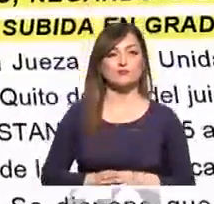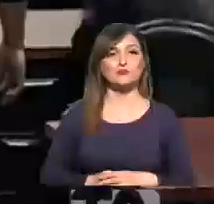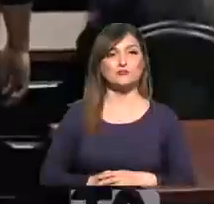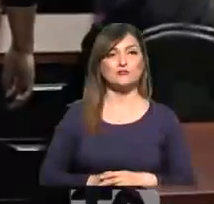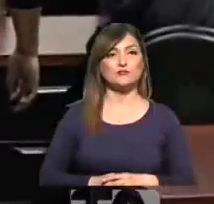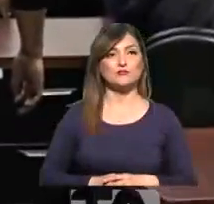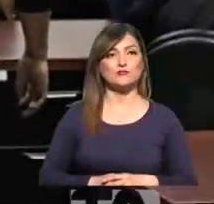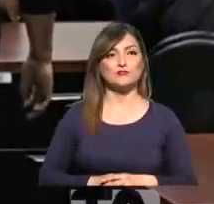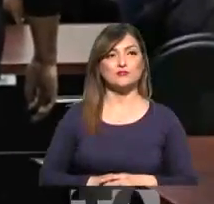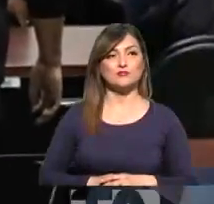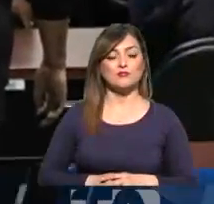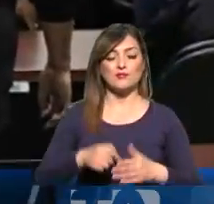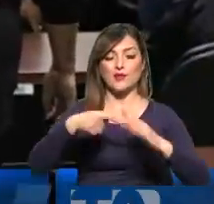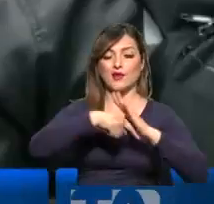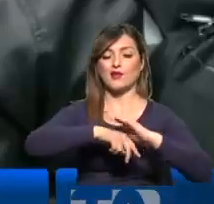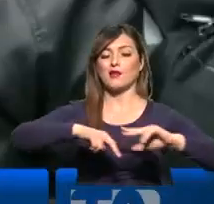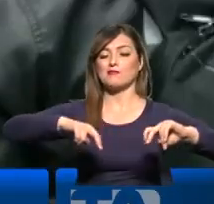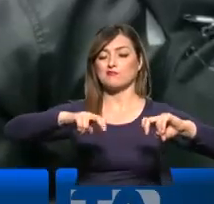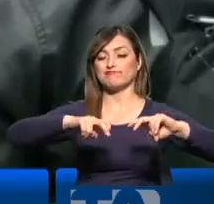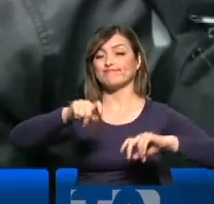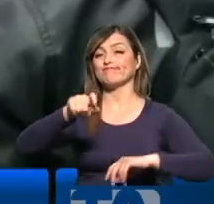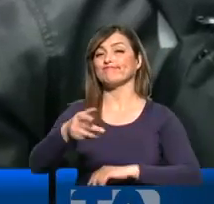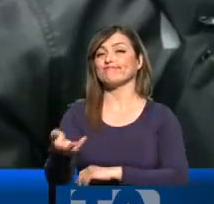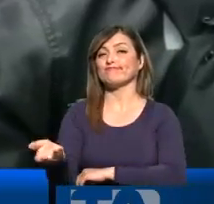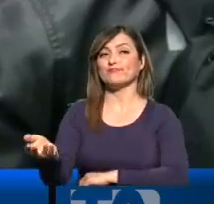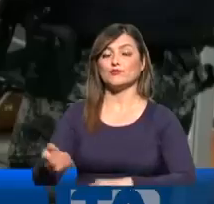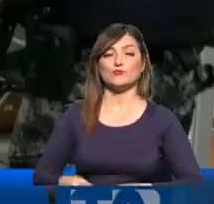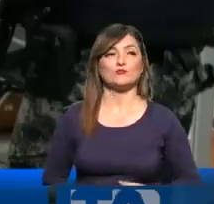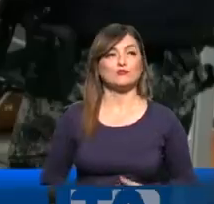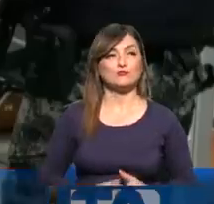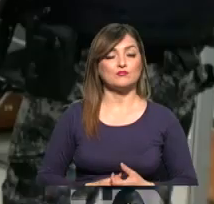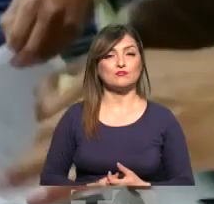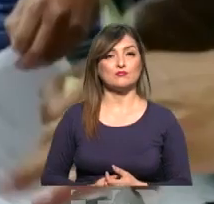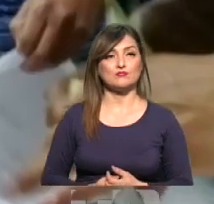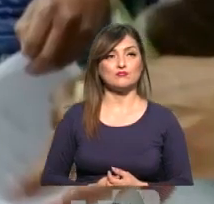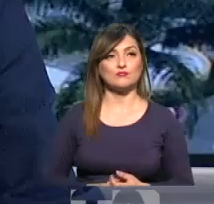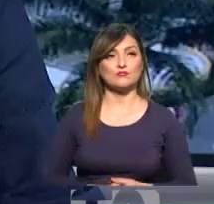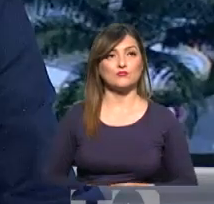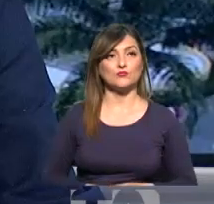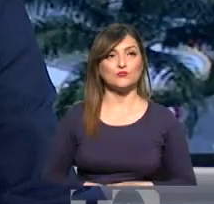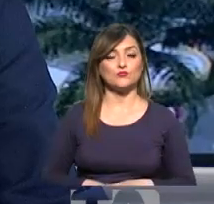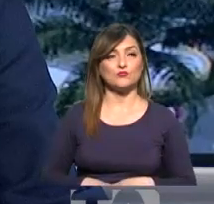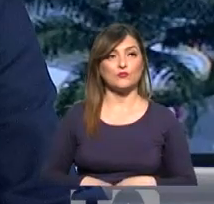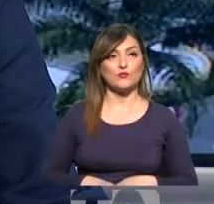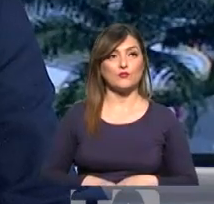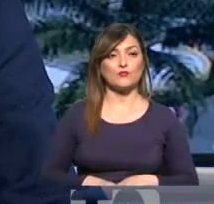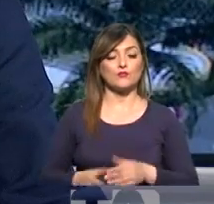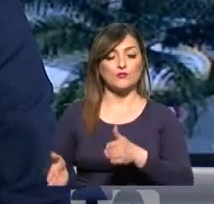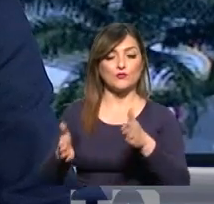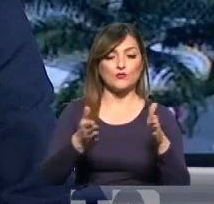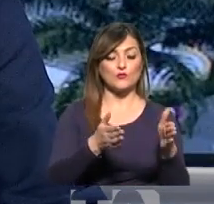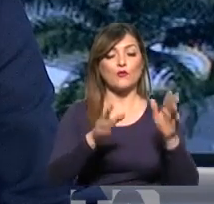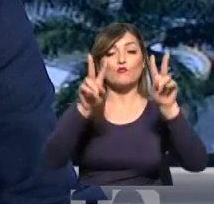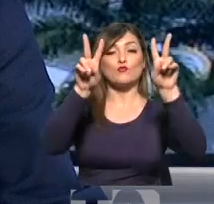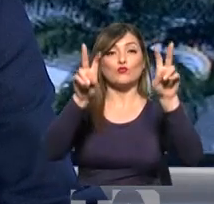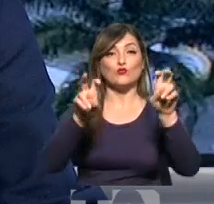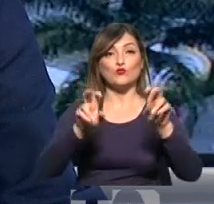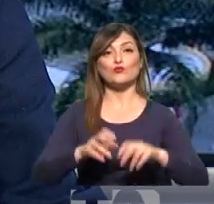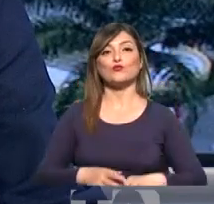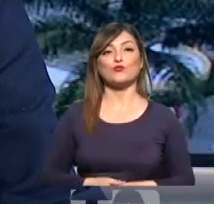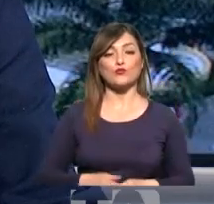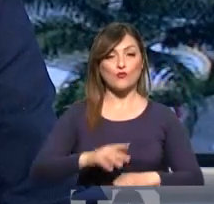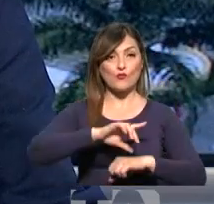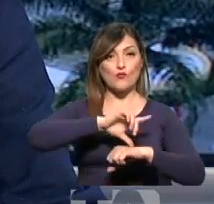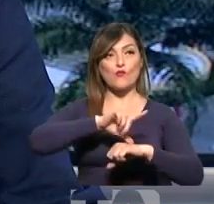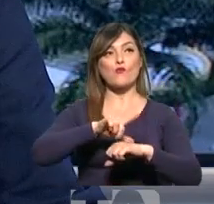menos merecen investigación. En Quito, Fausto Yepes, 24 horas. Revisamos otros temas. Hace pocos